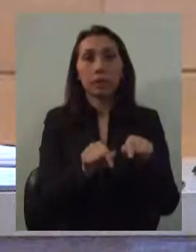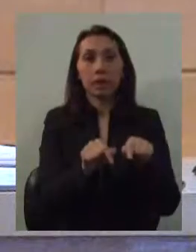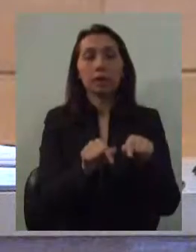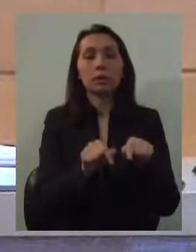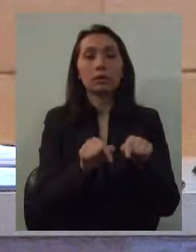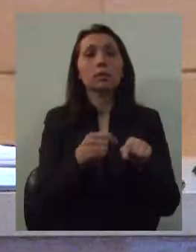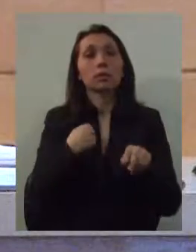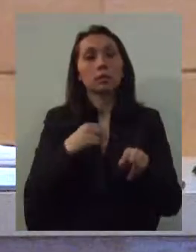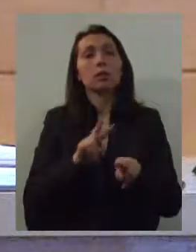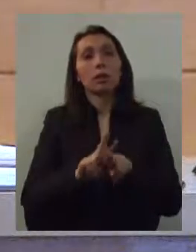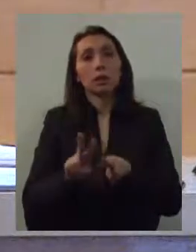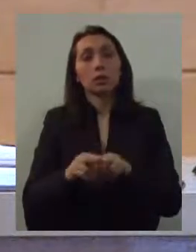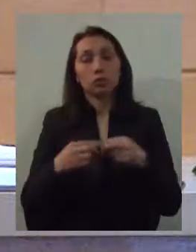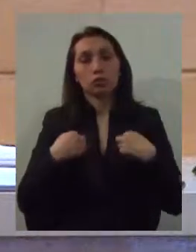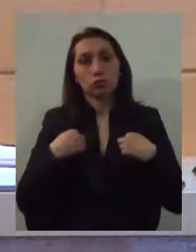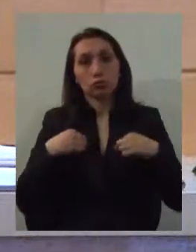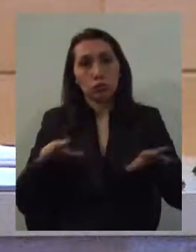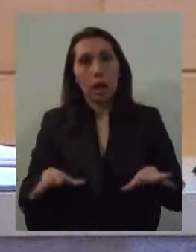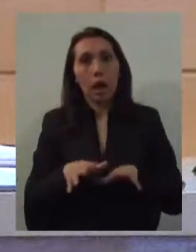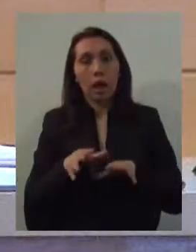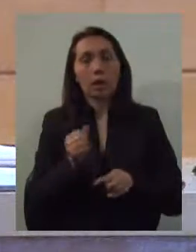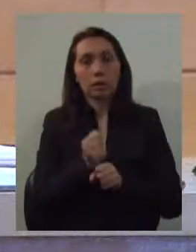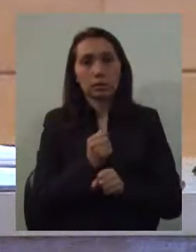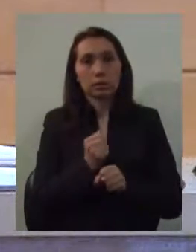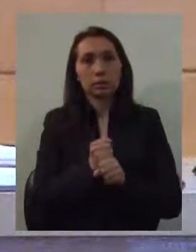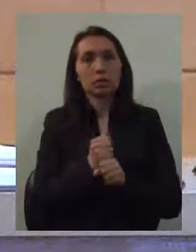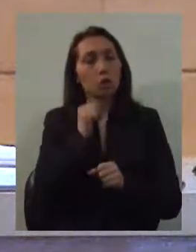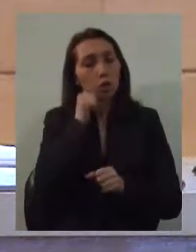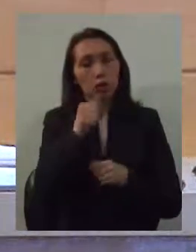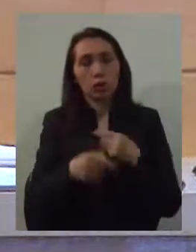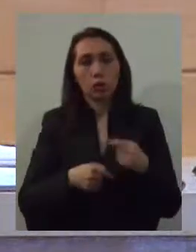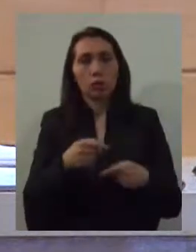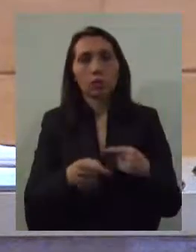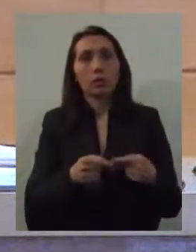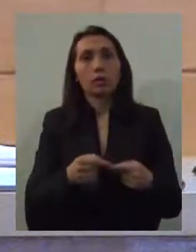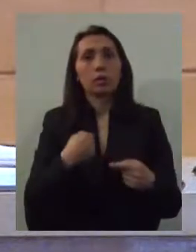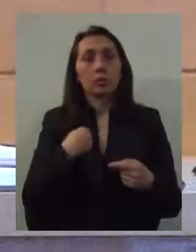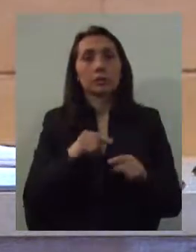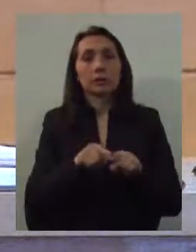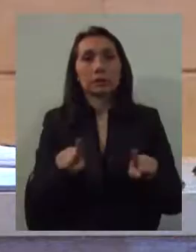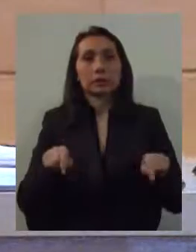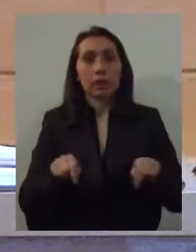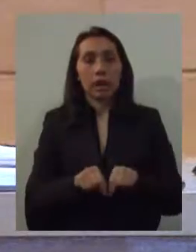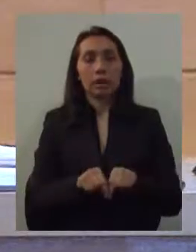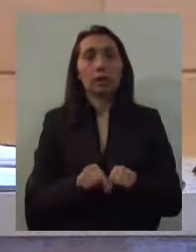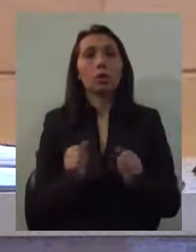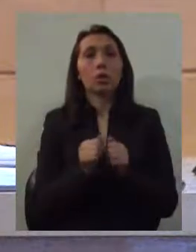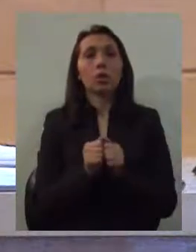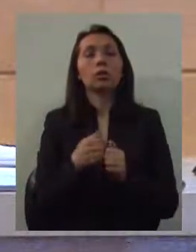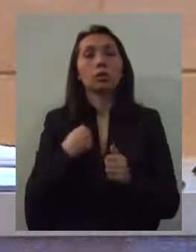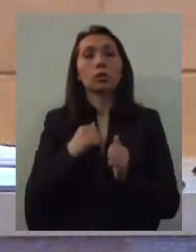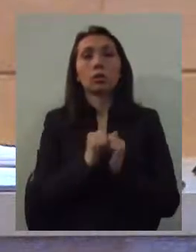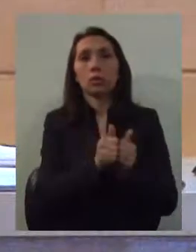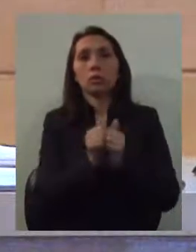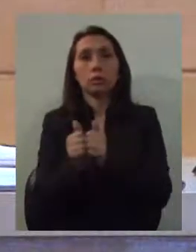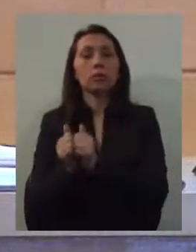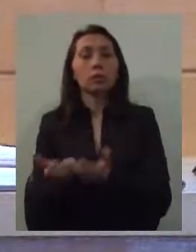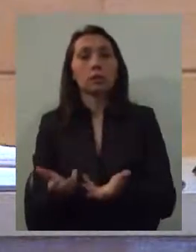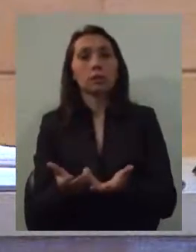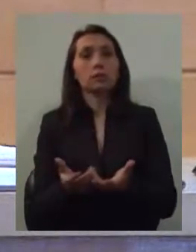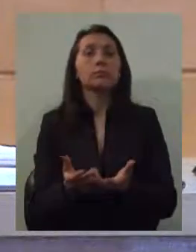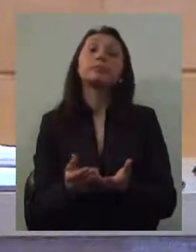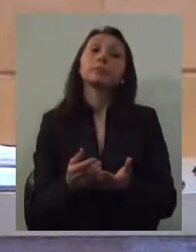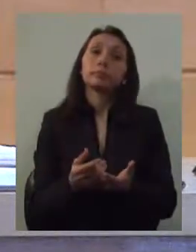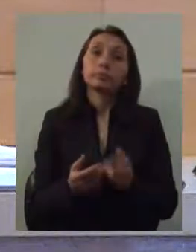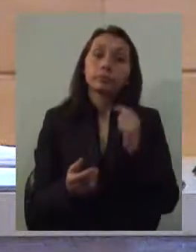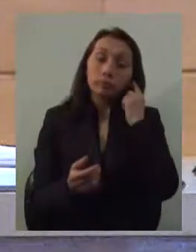que hacemos, lo que hago particularmente en el día a día en mi sala con mis colegas. Es